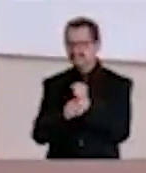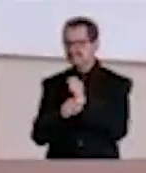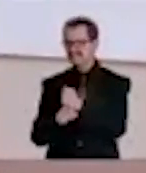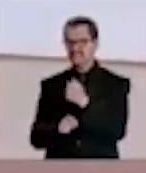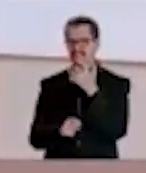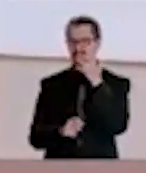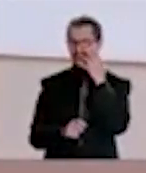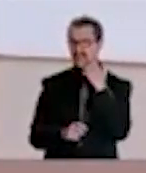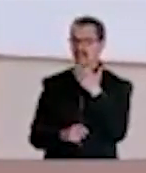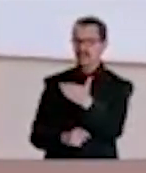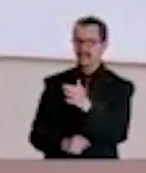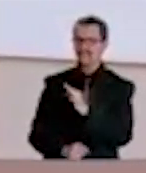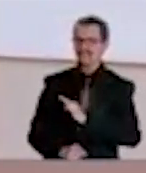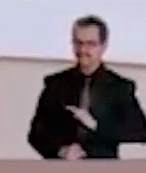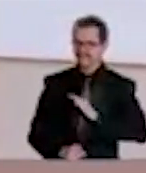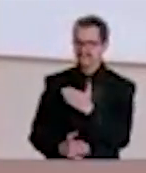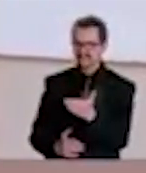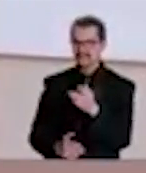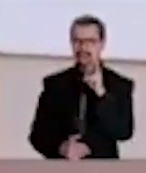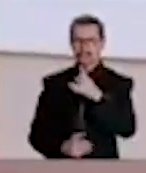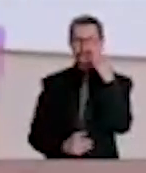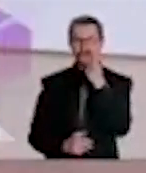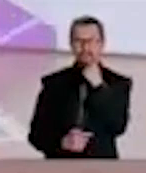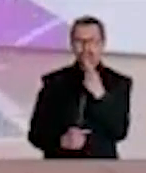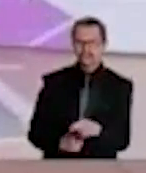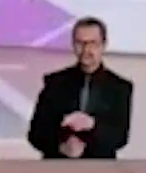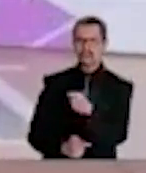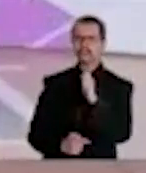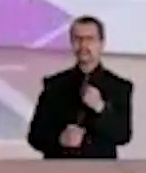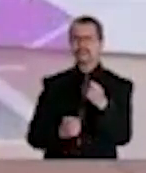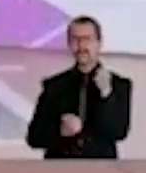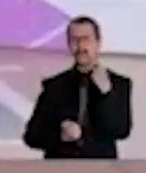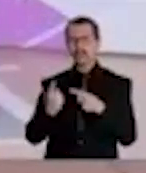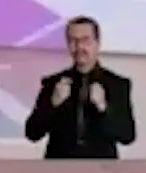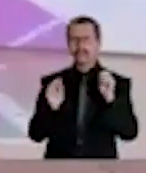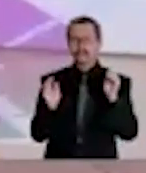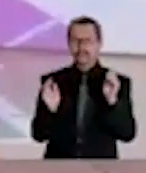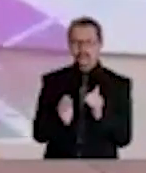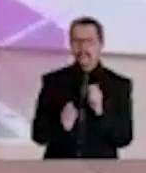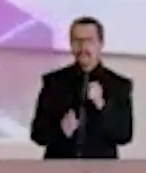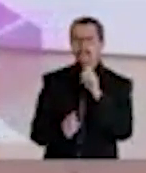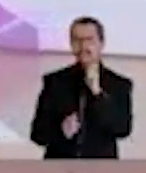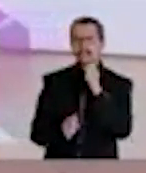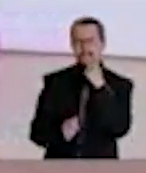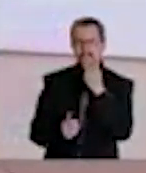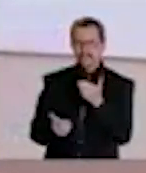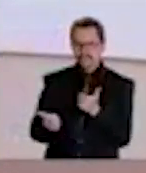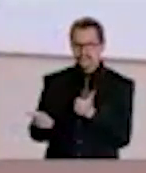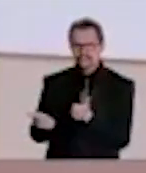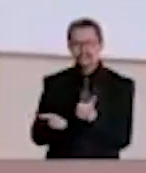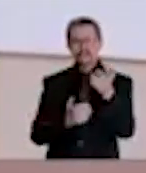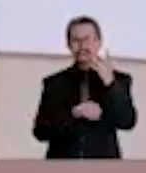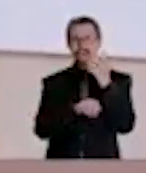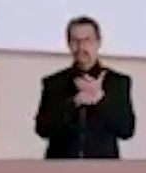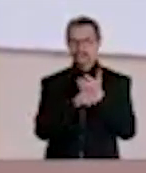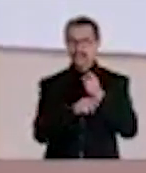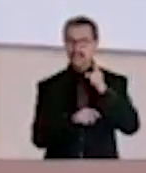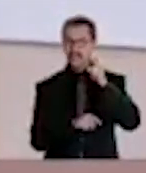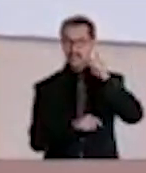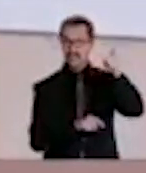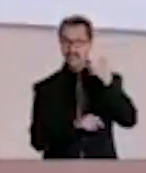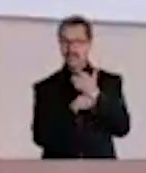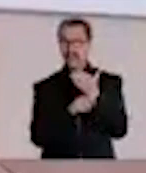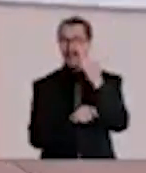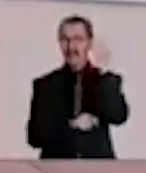de bebés en muchos de los casos allá hicieron toda su vida el presiente obama en un acto humanitario propuso una iniciativa